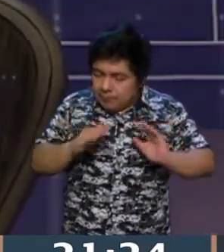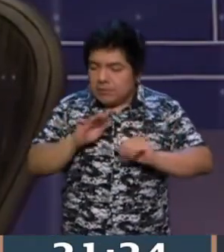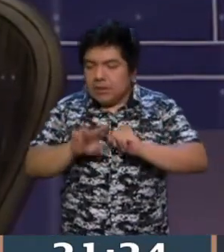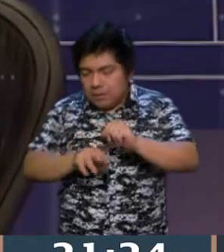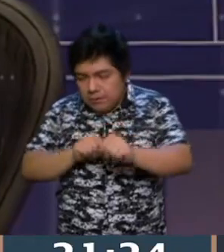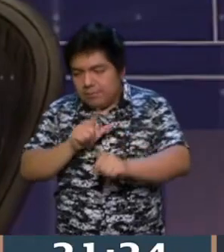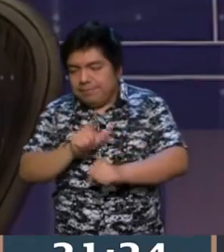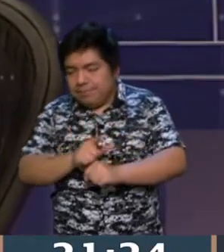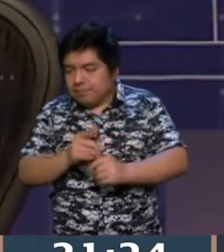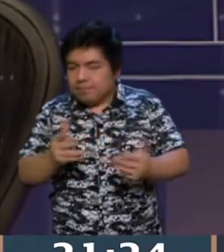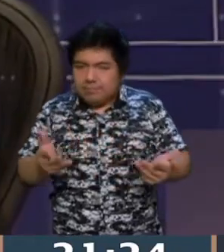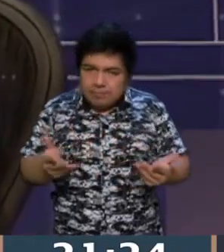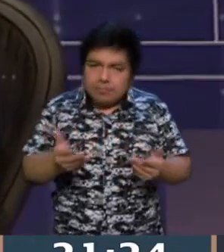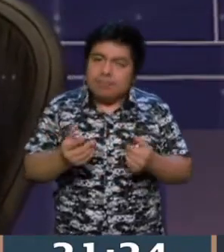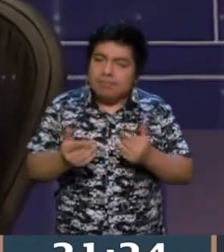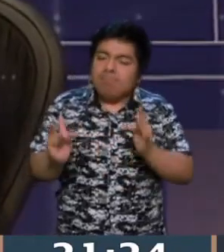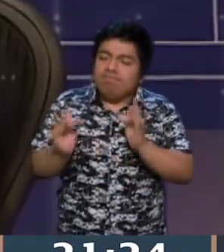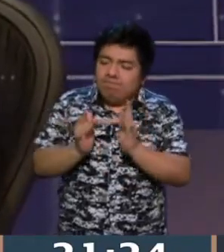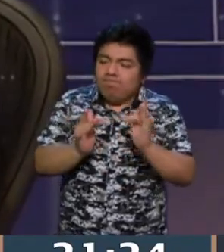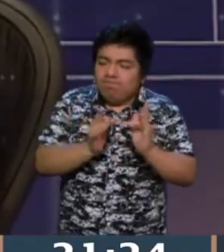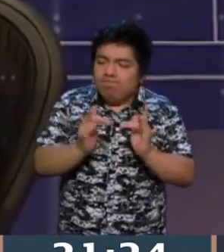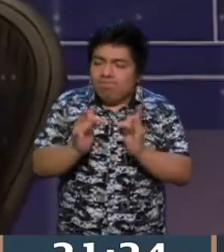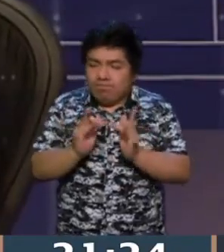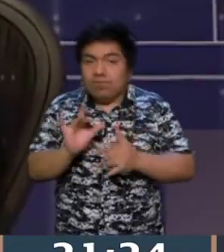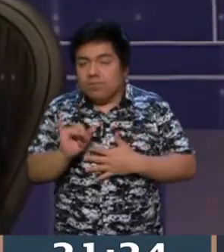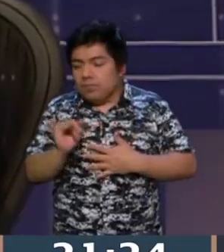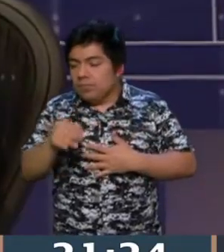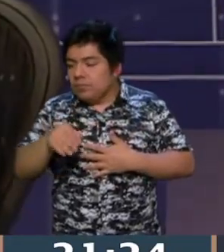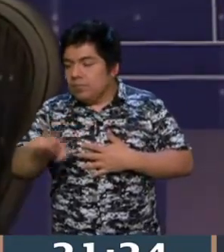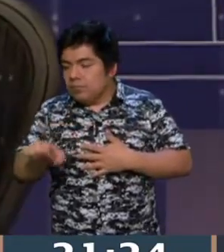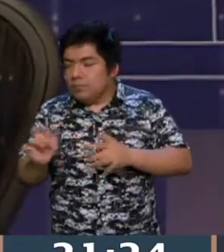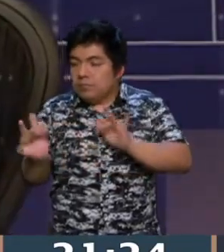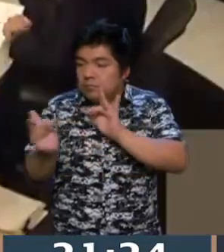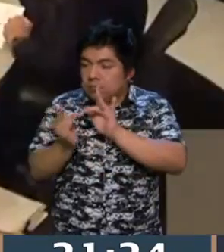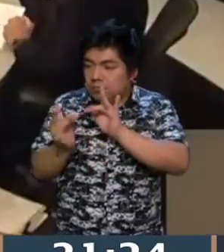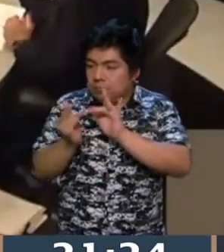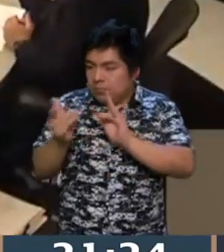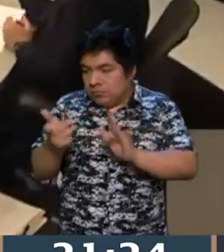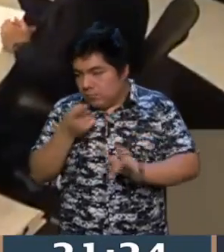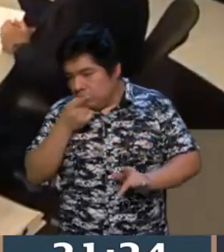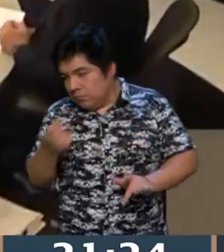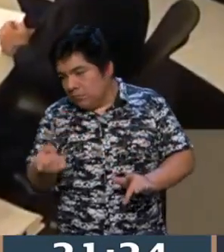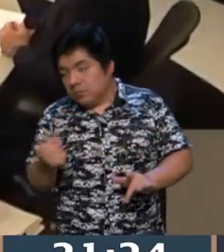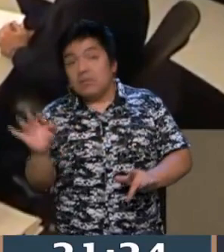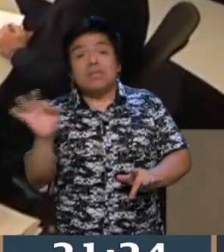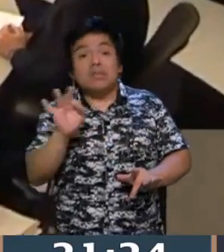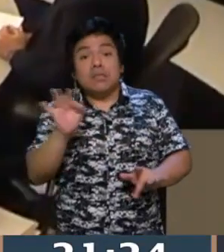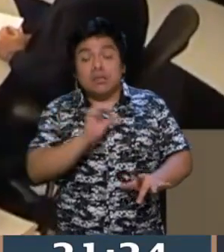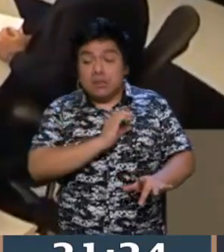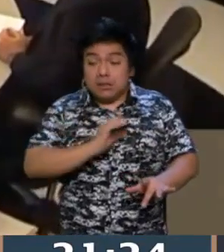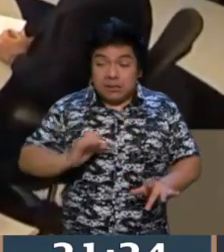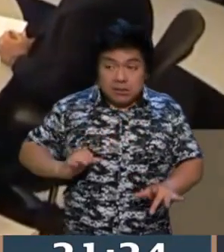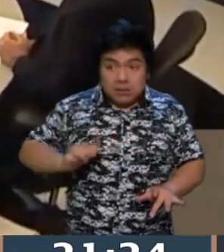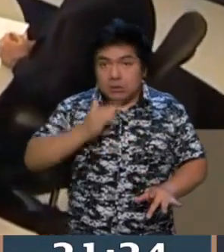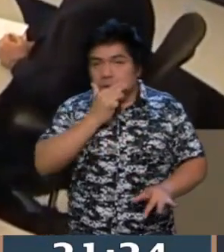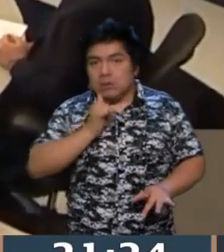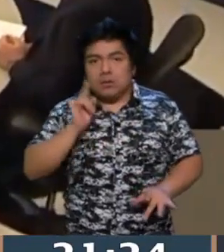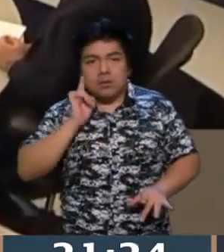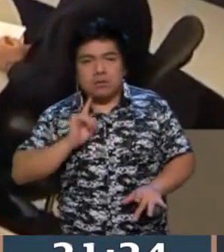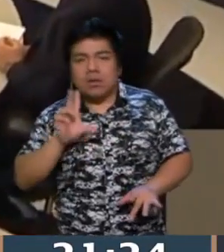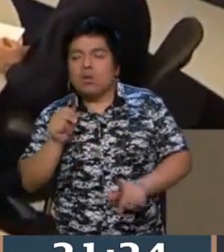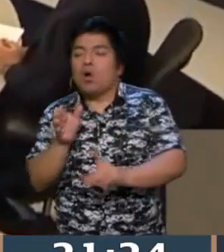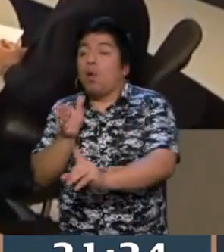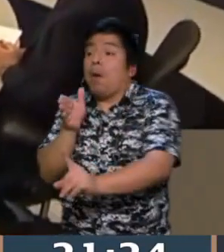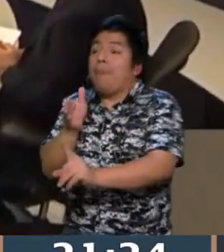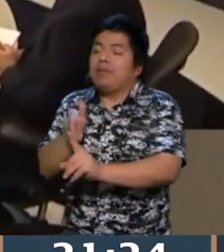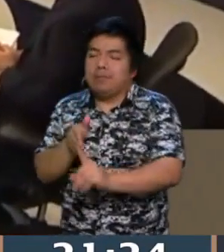efectivamente estaremos en contacto con el instituto para referencia tal vez a los candidatos, no hace referencia a cosas